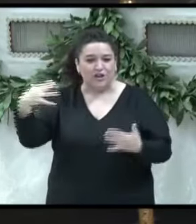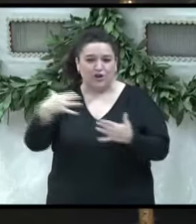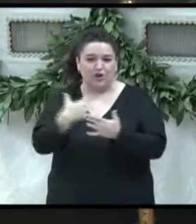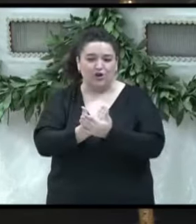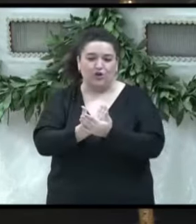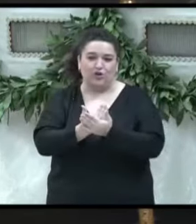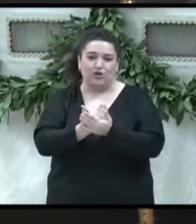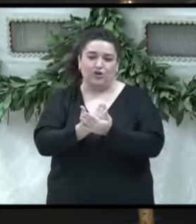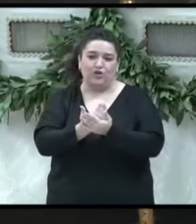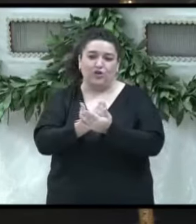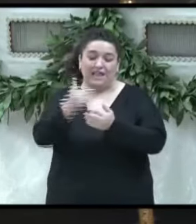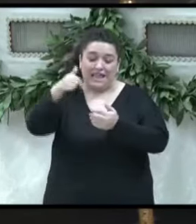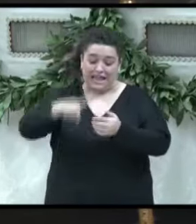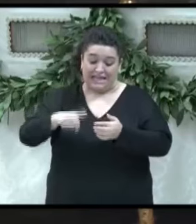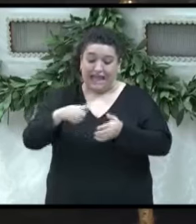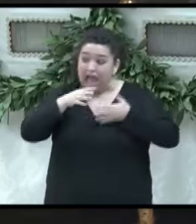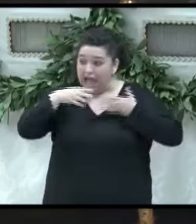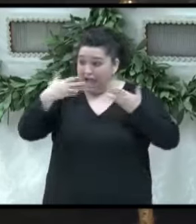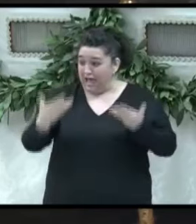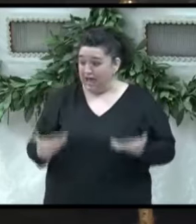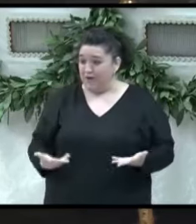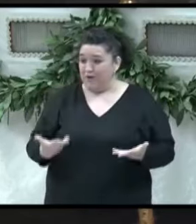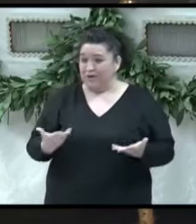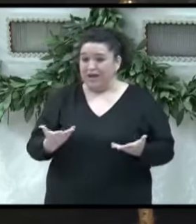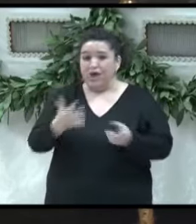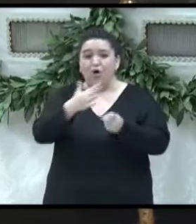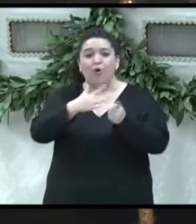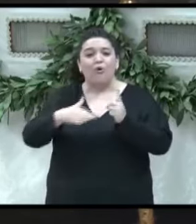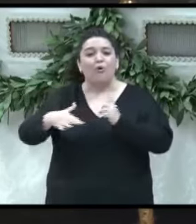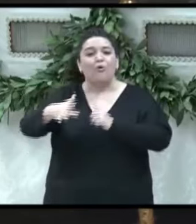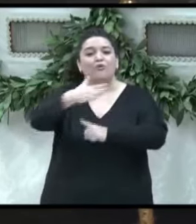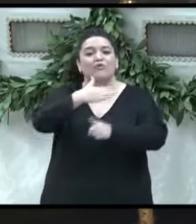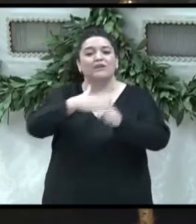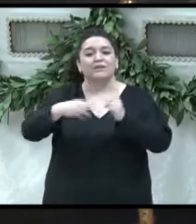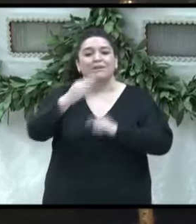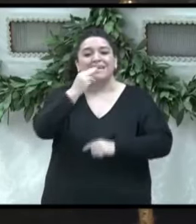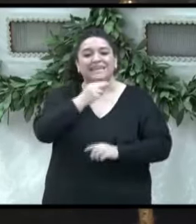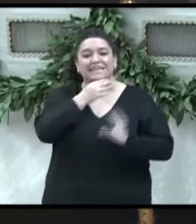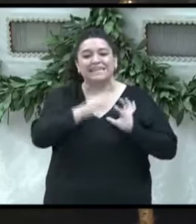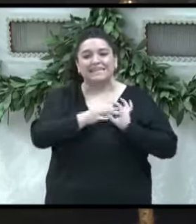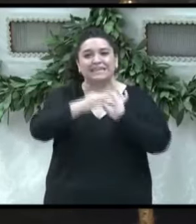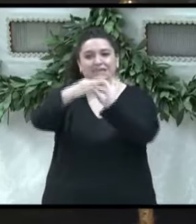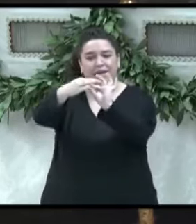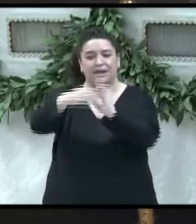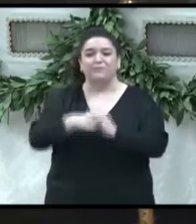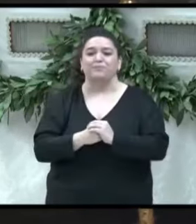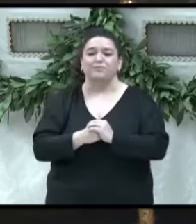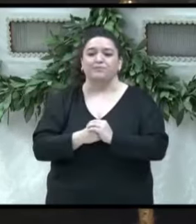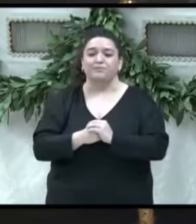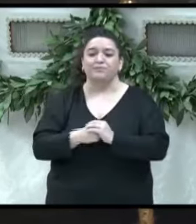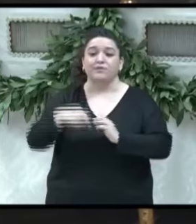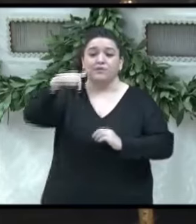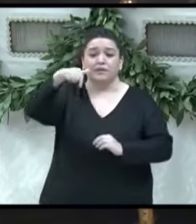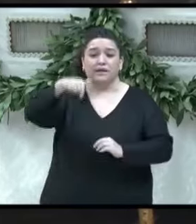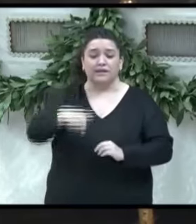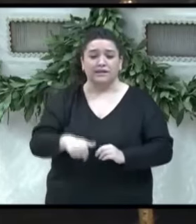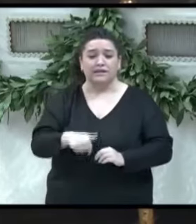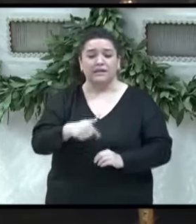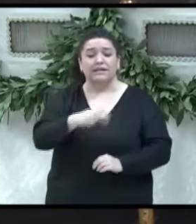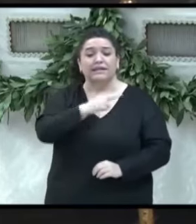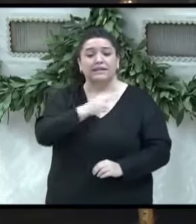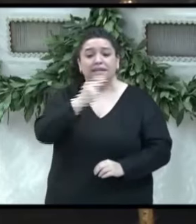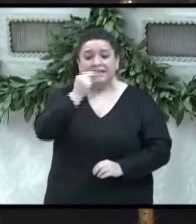jóvenes de nuestro tiempo un clima cristiano donde el ser cristiano